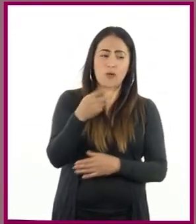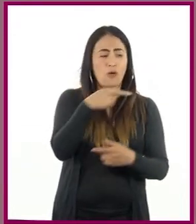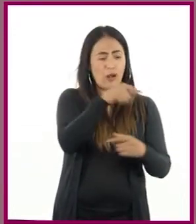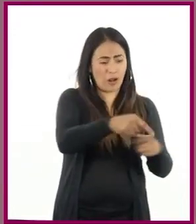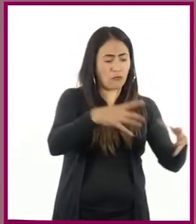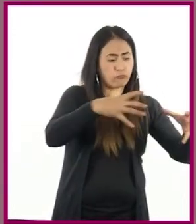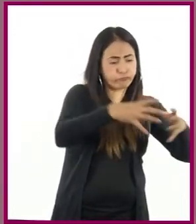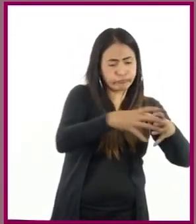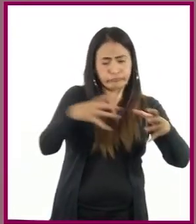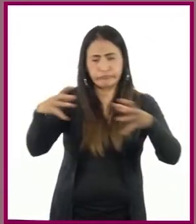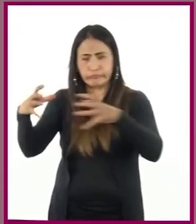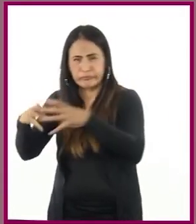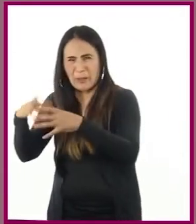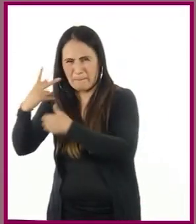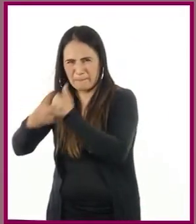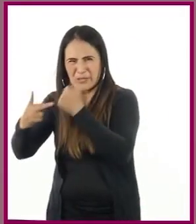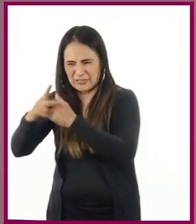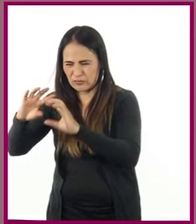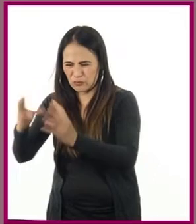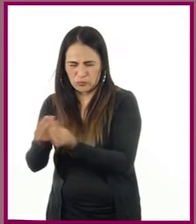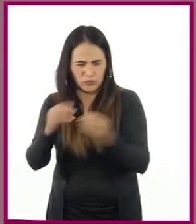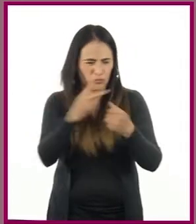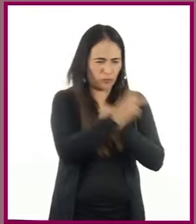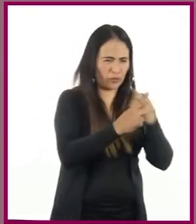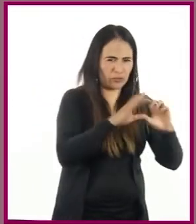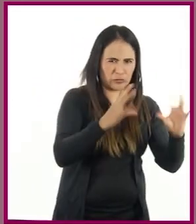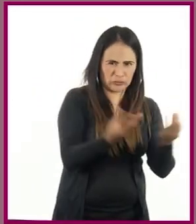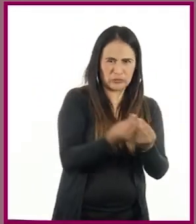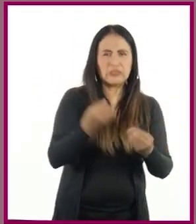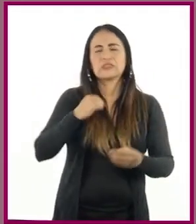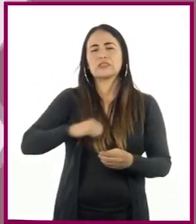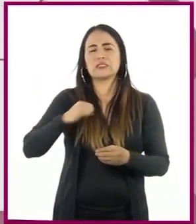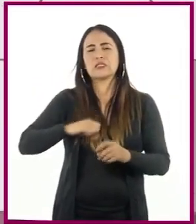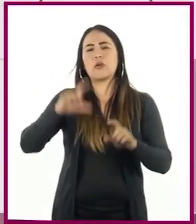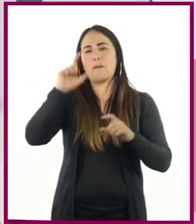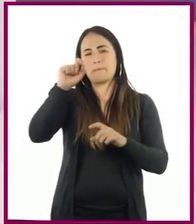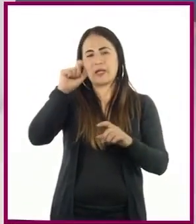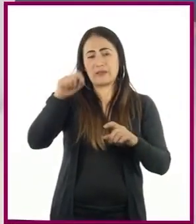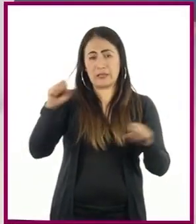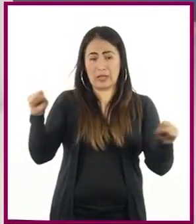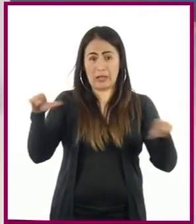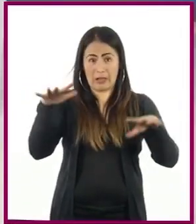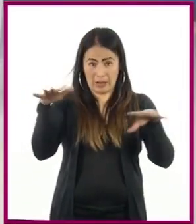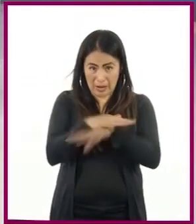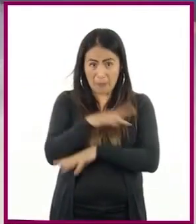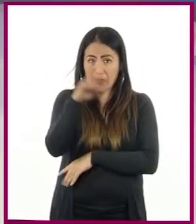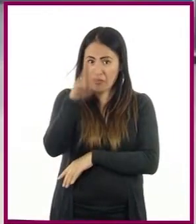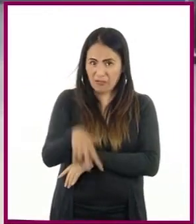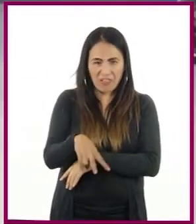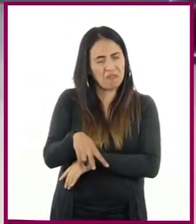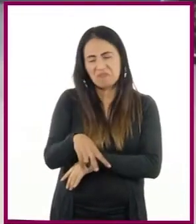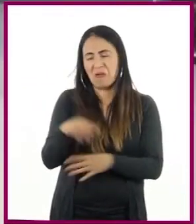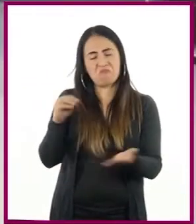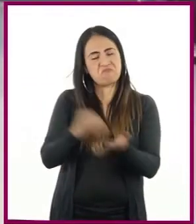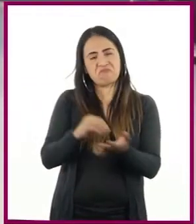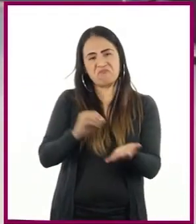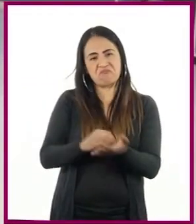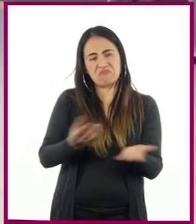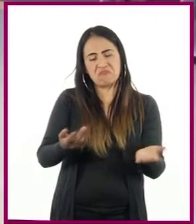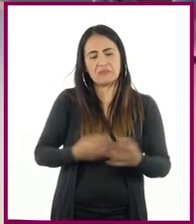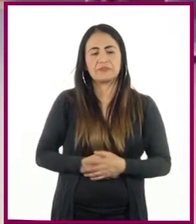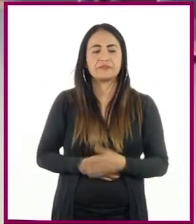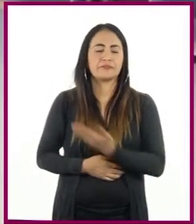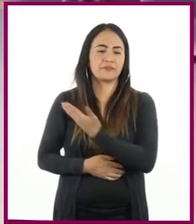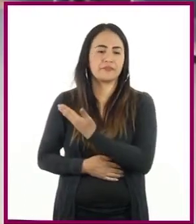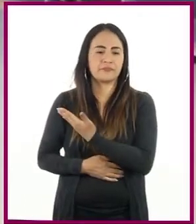bloques dominantes en la segunda mitad del siglo XX cambió la configuración del globo. La Guerra de Vietnam fue uno